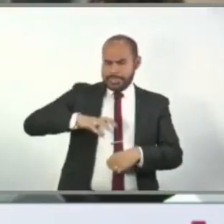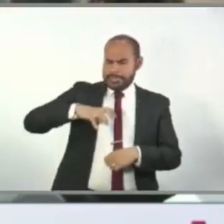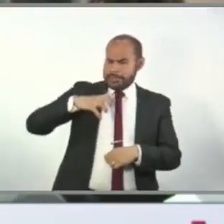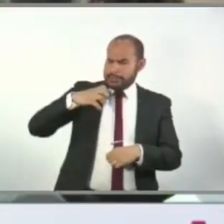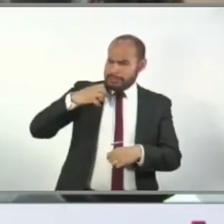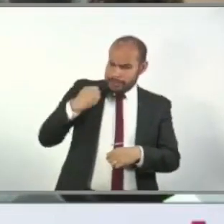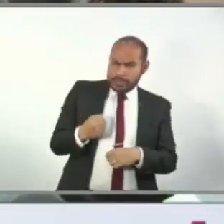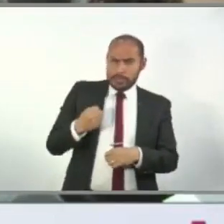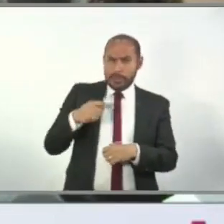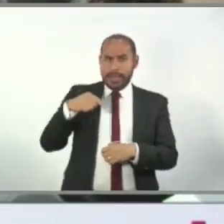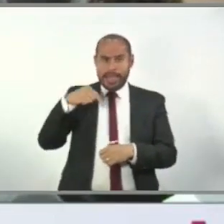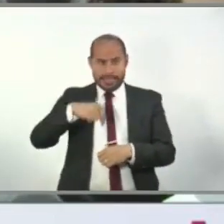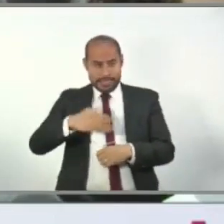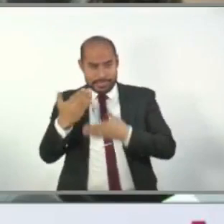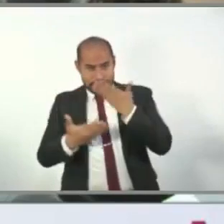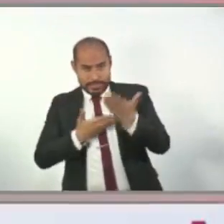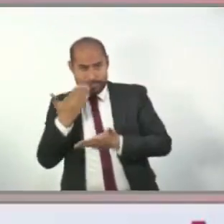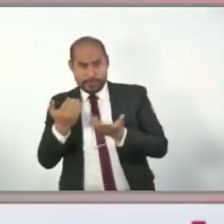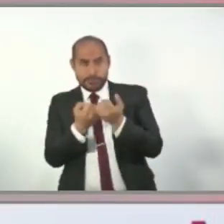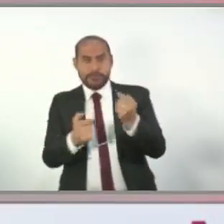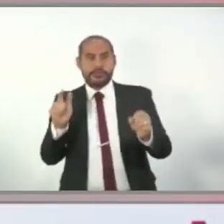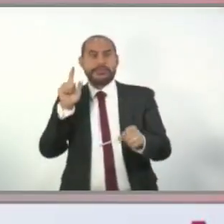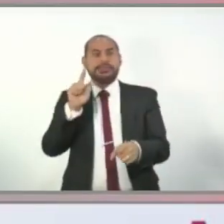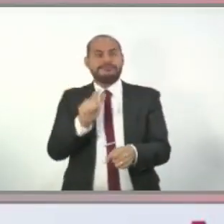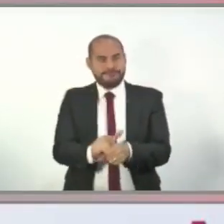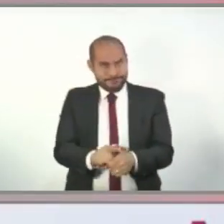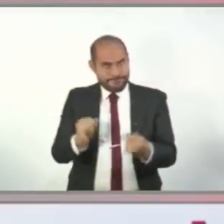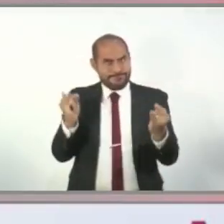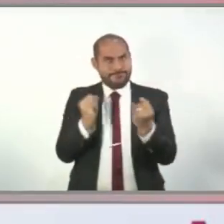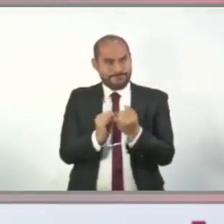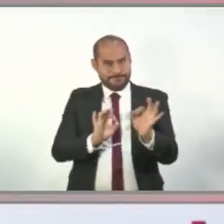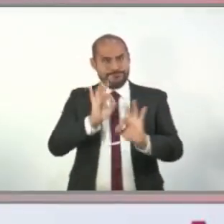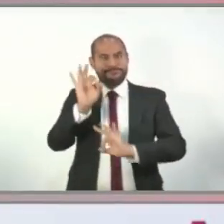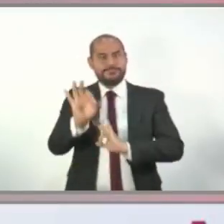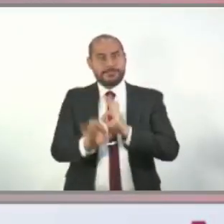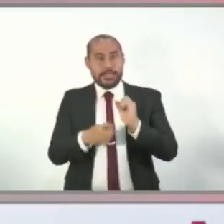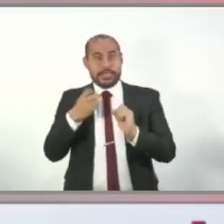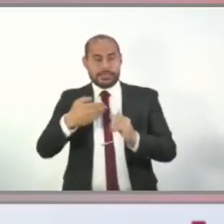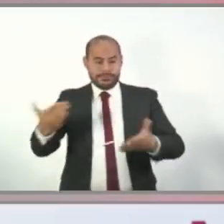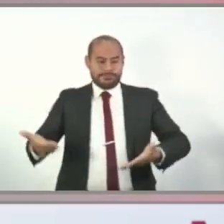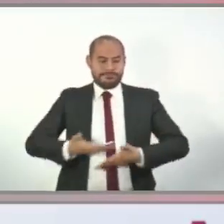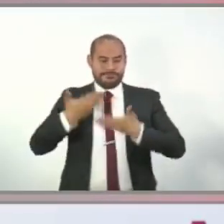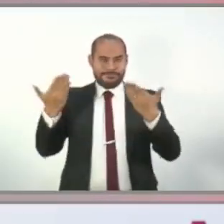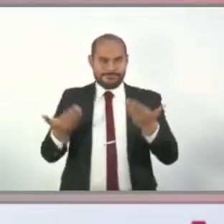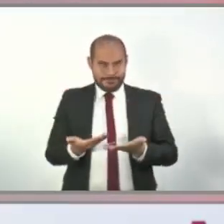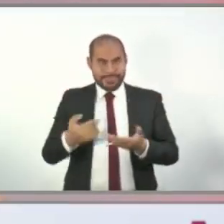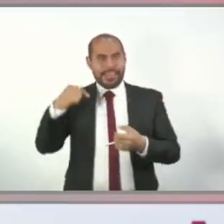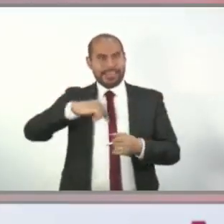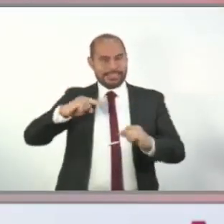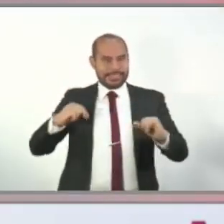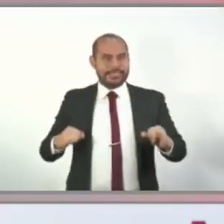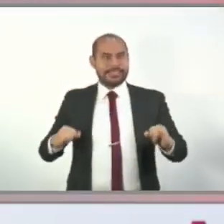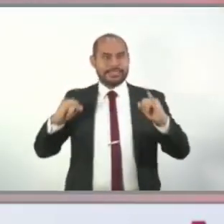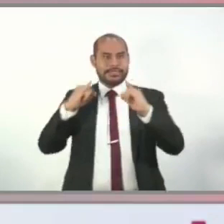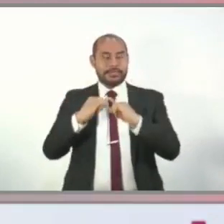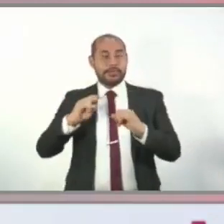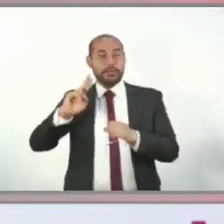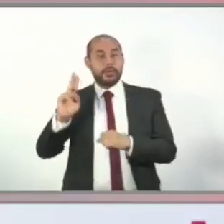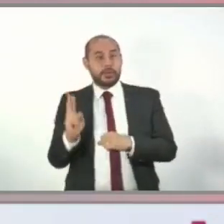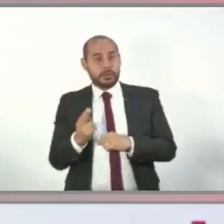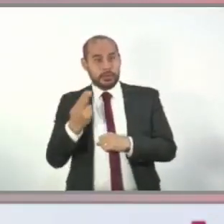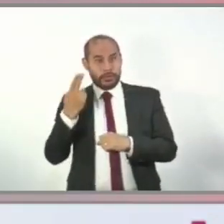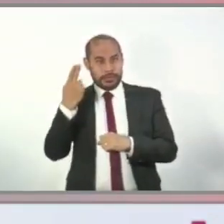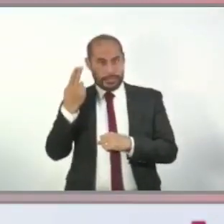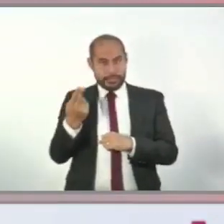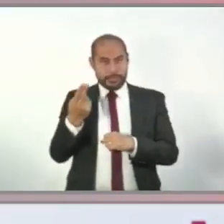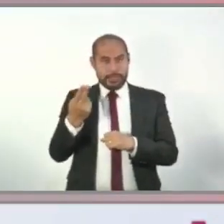académica, socialmente pertinente, que es signo distintivo de nuestra institución en tanto universidad confiada